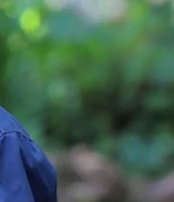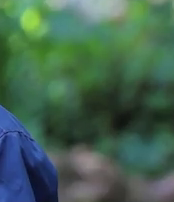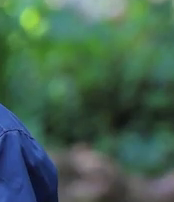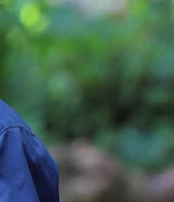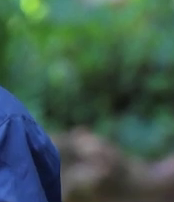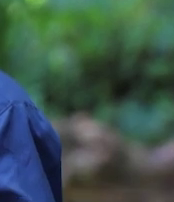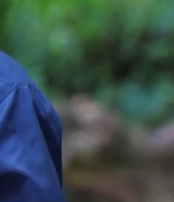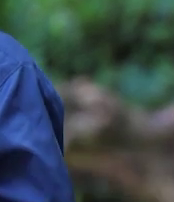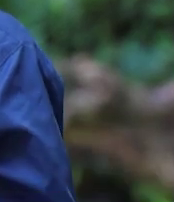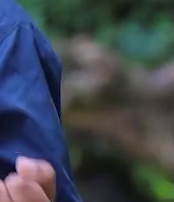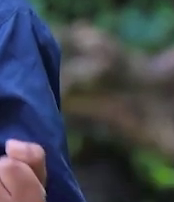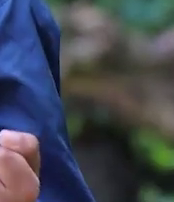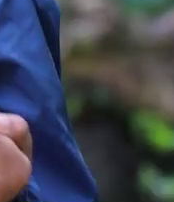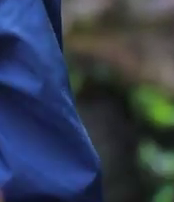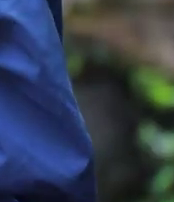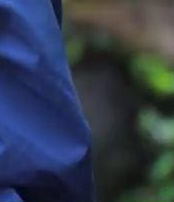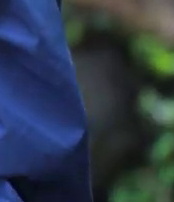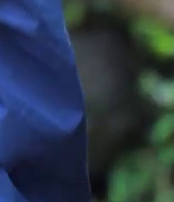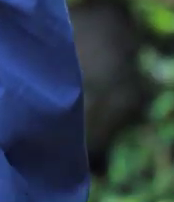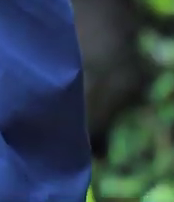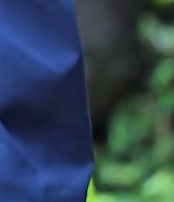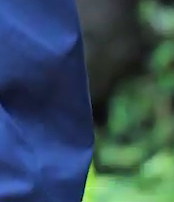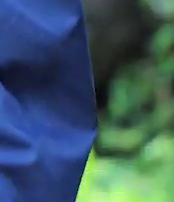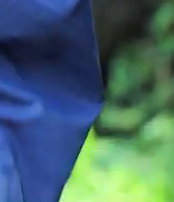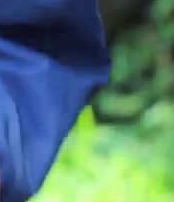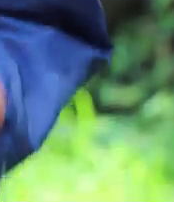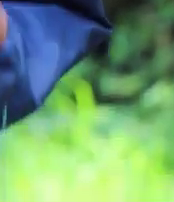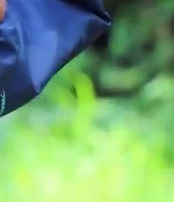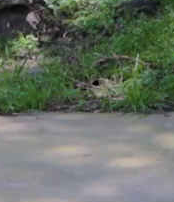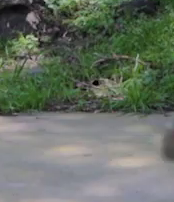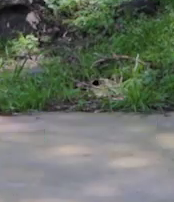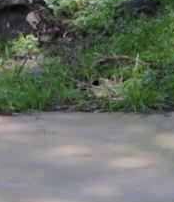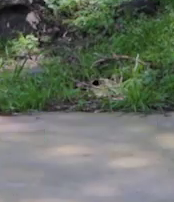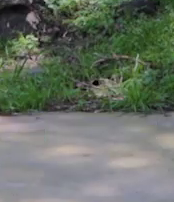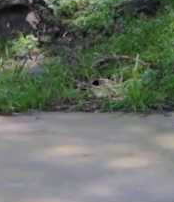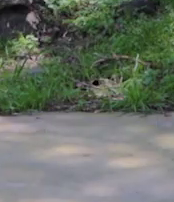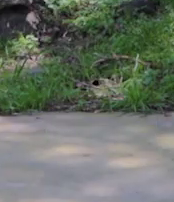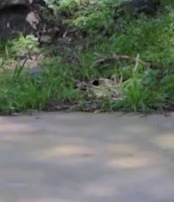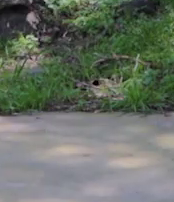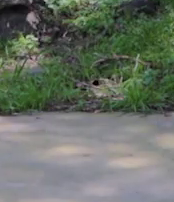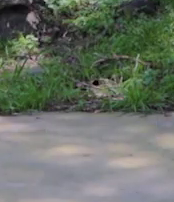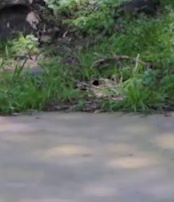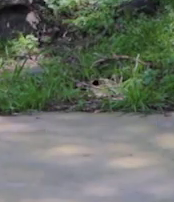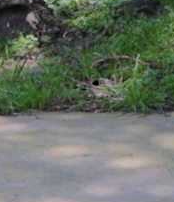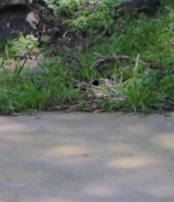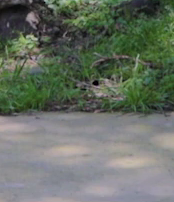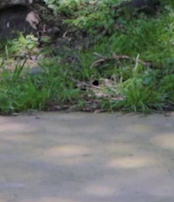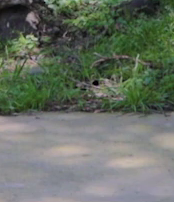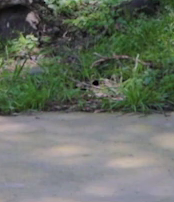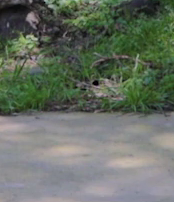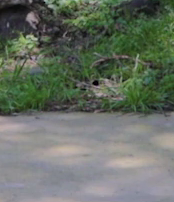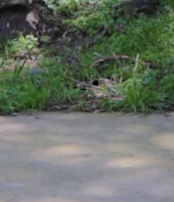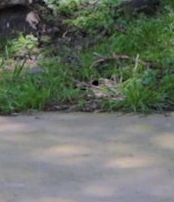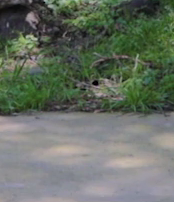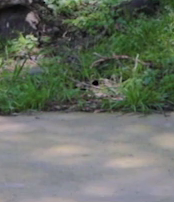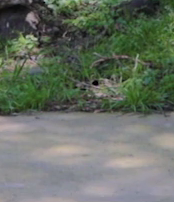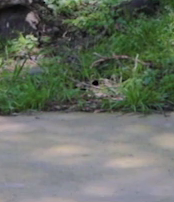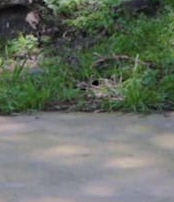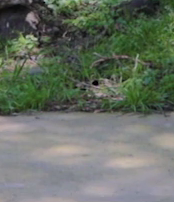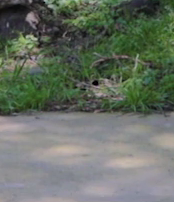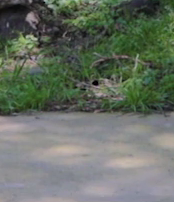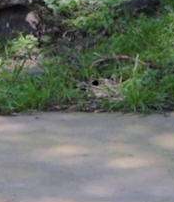flexiona vamos a 90 grados bajamos flexión de extensión y flexión extensión